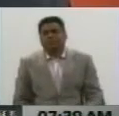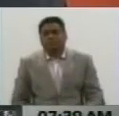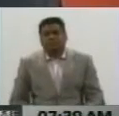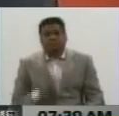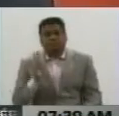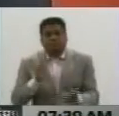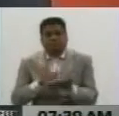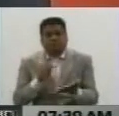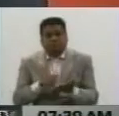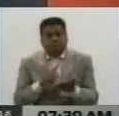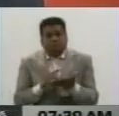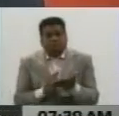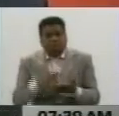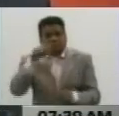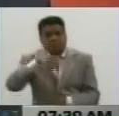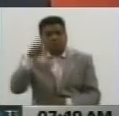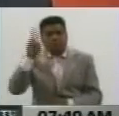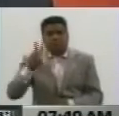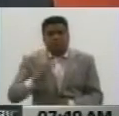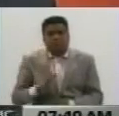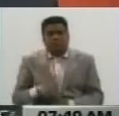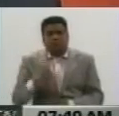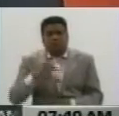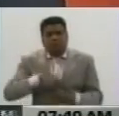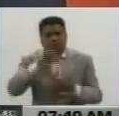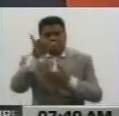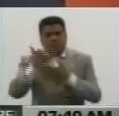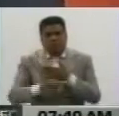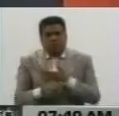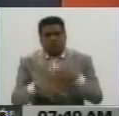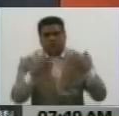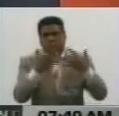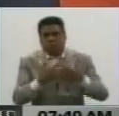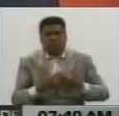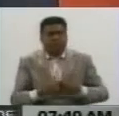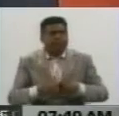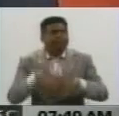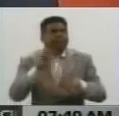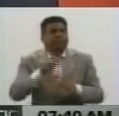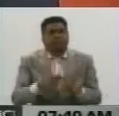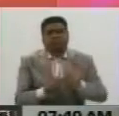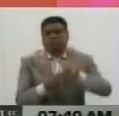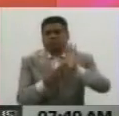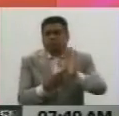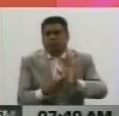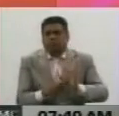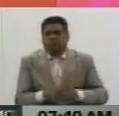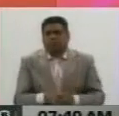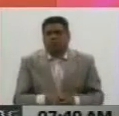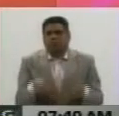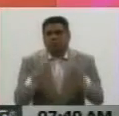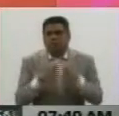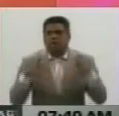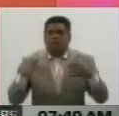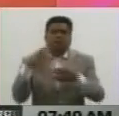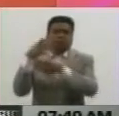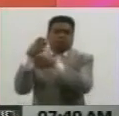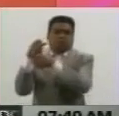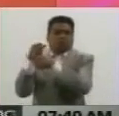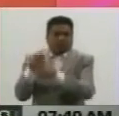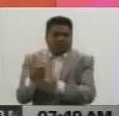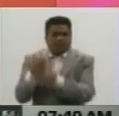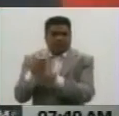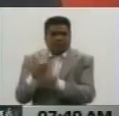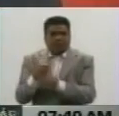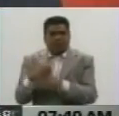e internacional dentro de los proyectos de empresas mixtas definitivamente refleja no solamente una gran confianza en lo que es